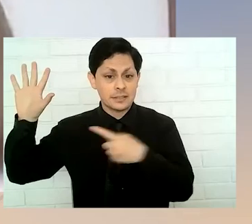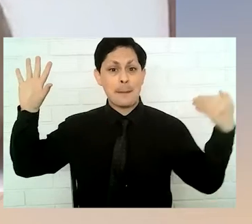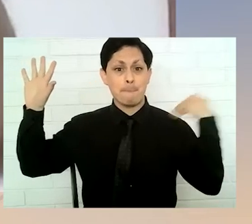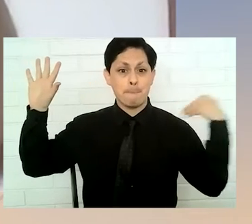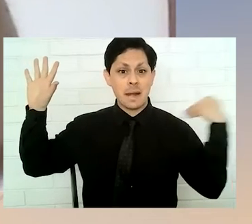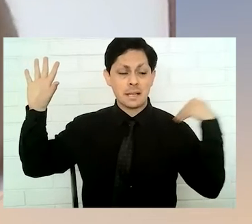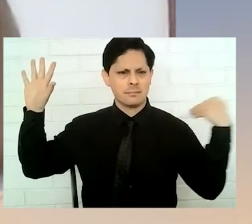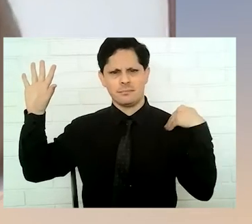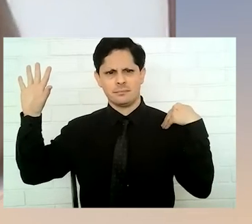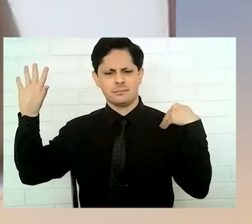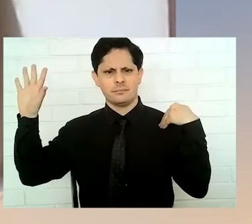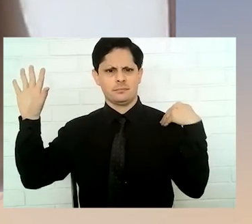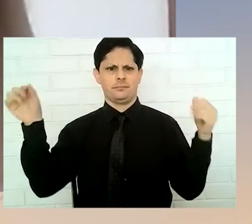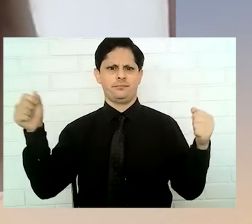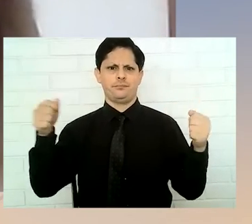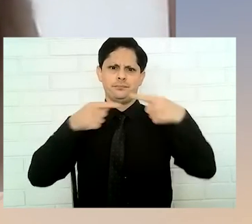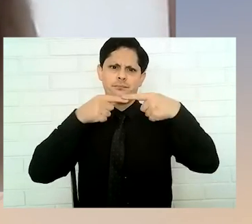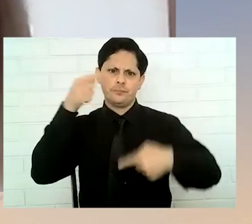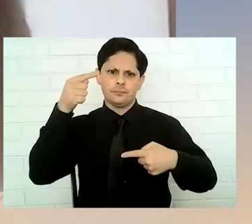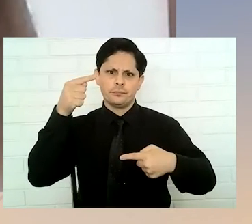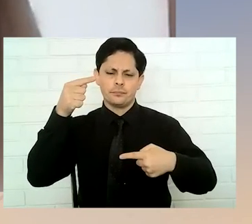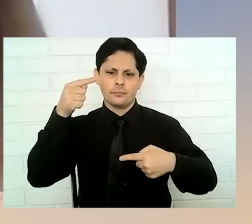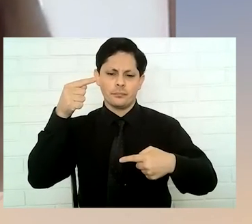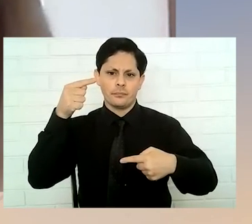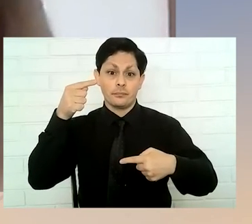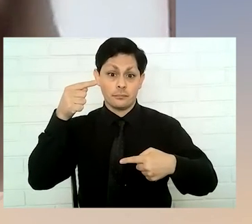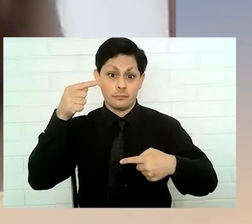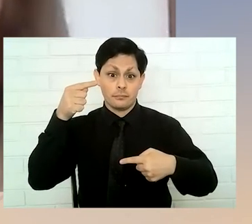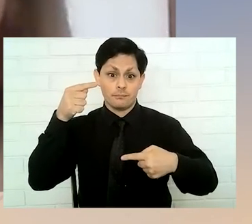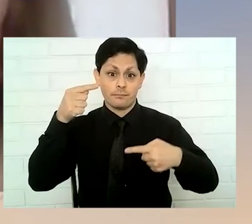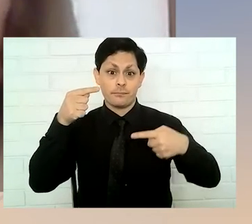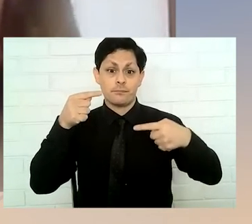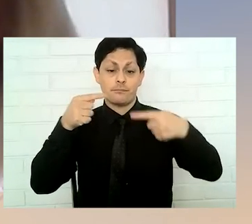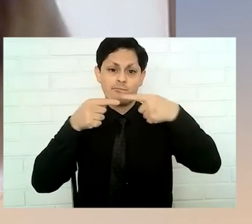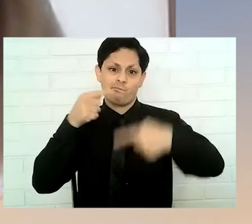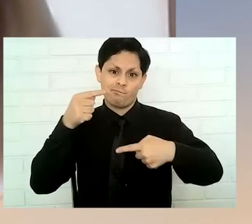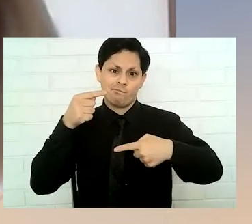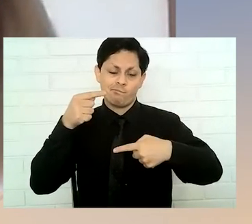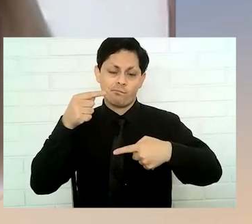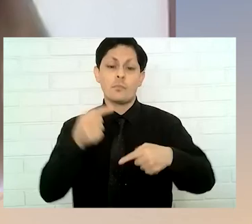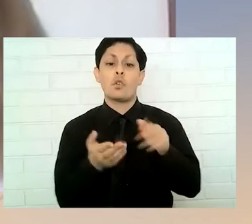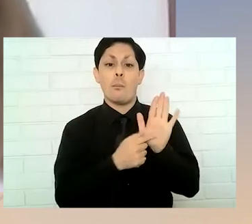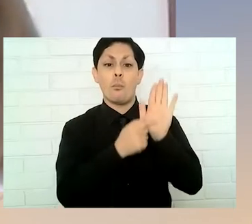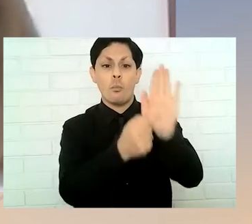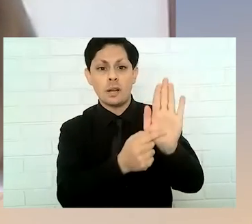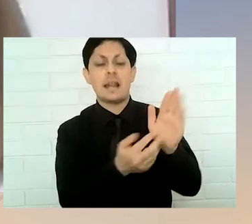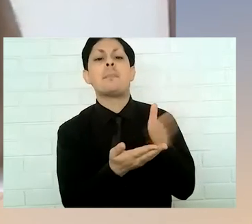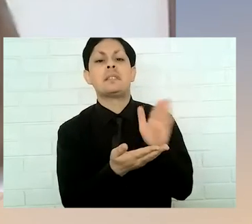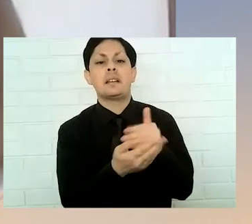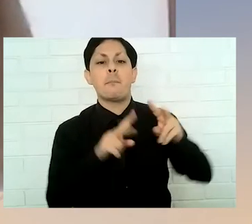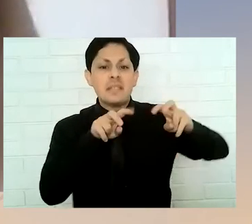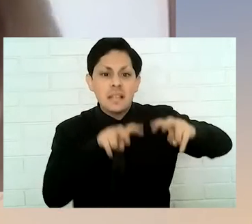donde está también la formación inicial focalizada. Porque lo que nos muestra la investigación es